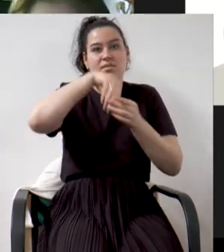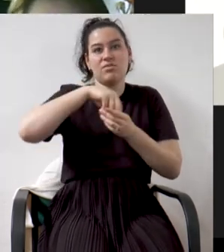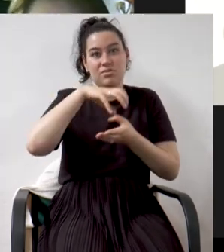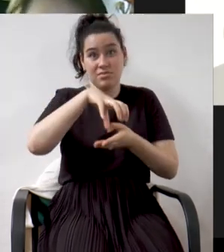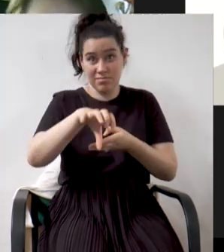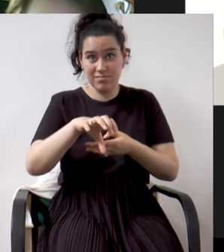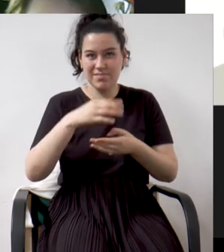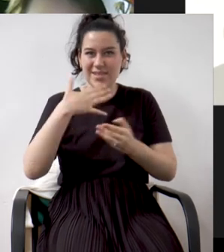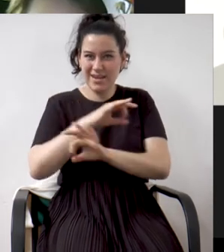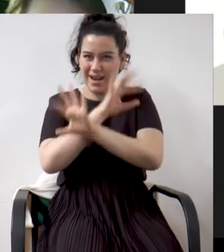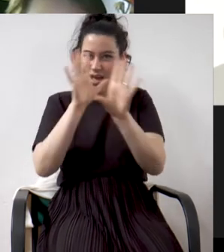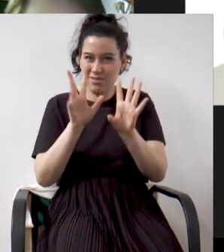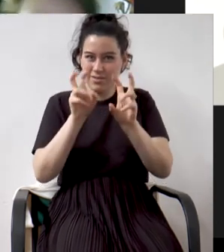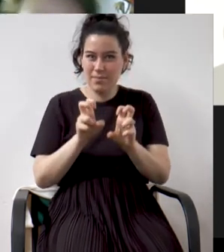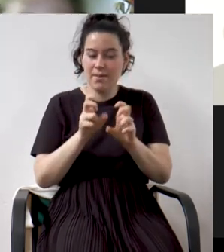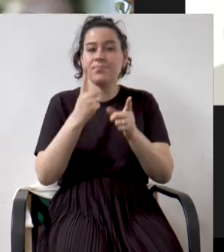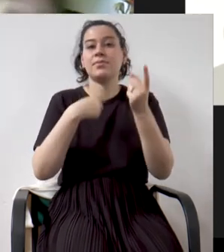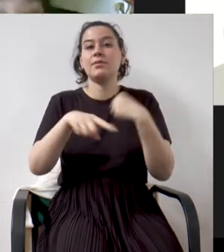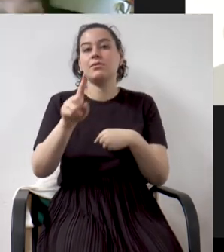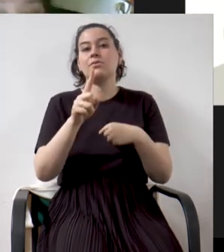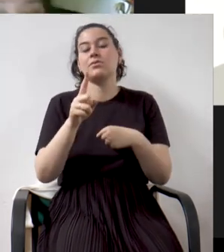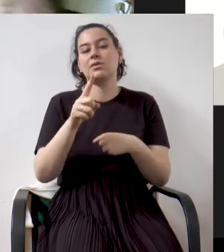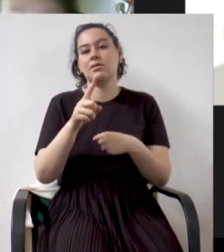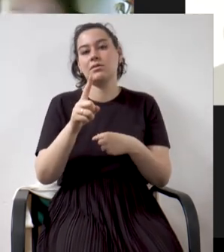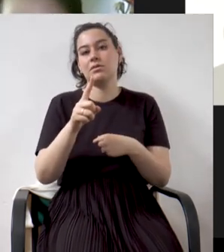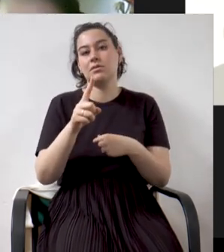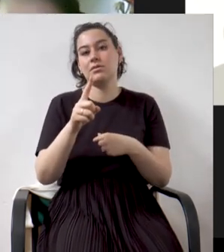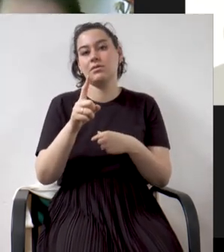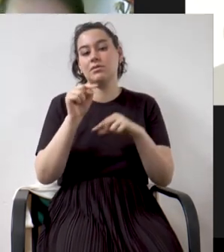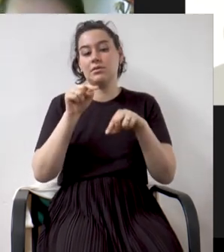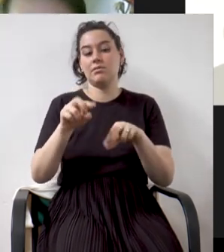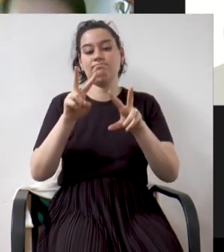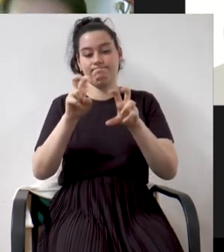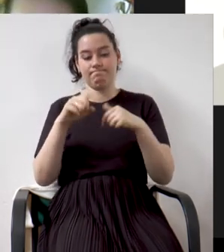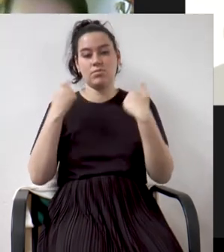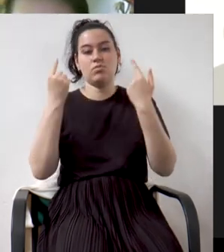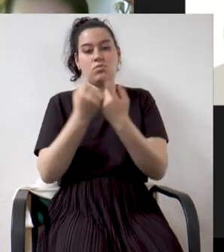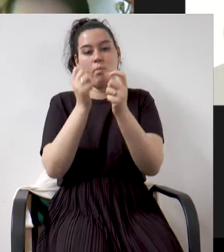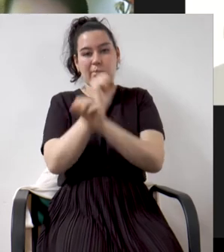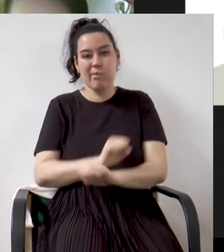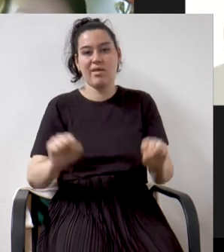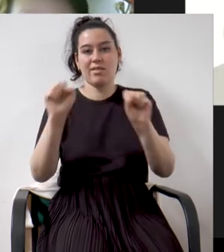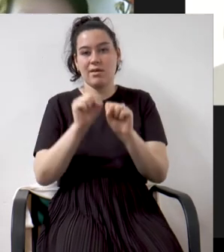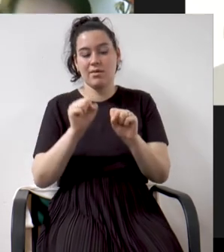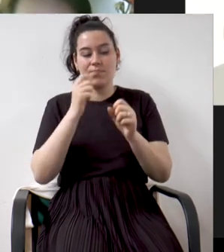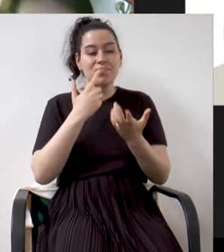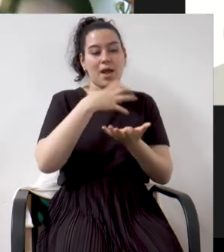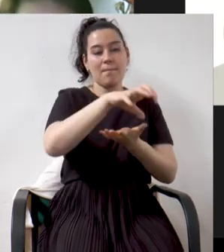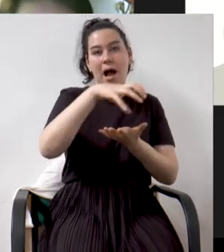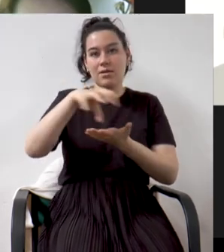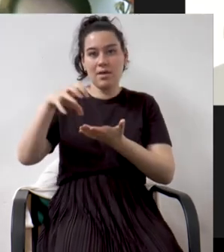¿Está claro eso? Entonces, bajo esa óptica nosotros podemos tener